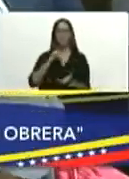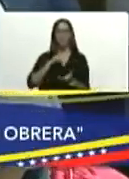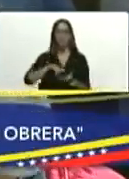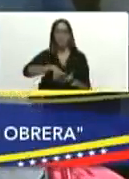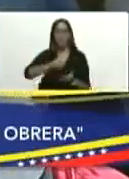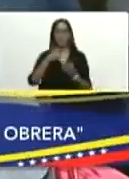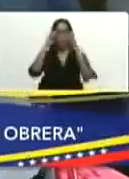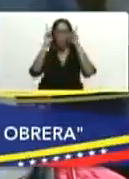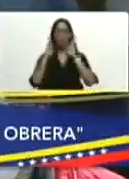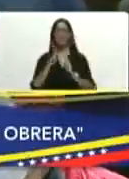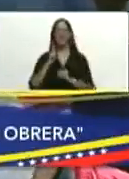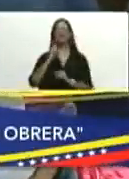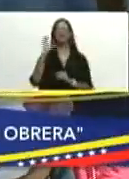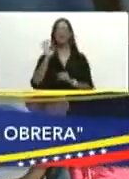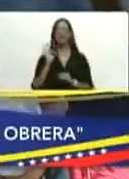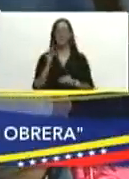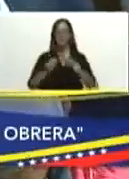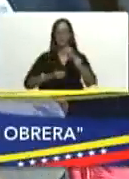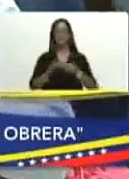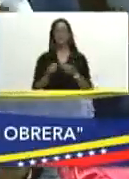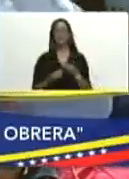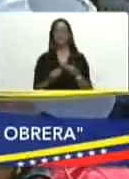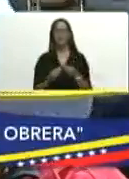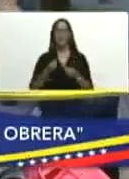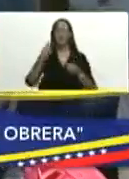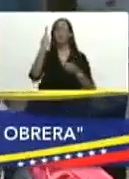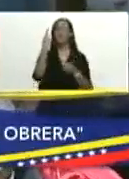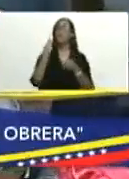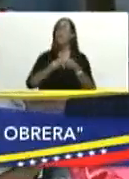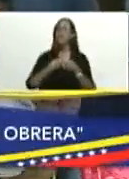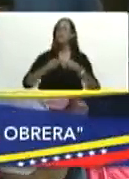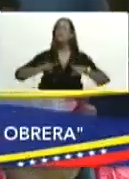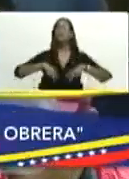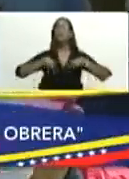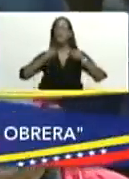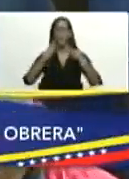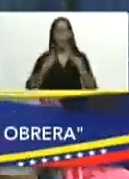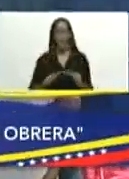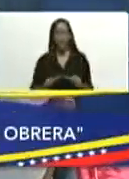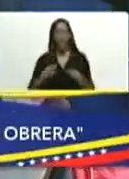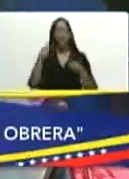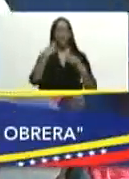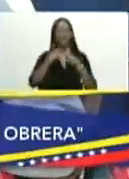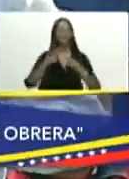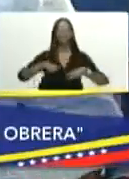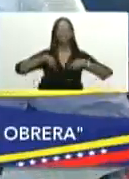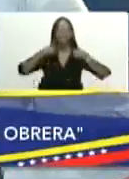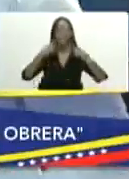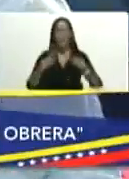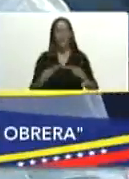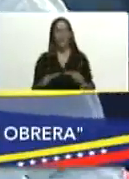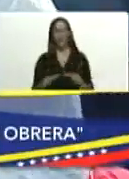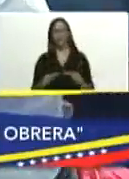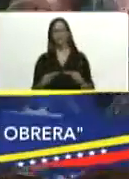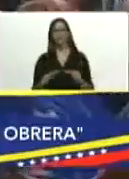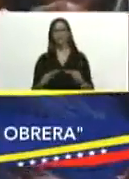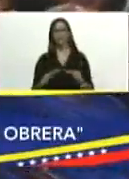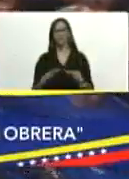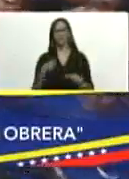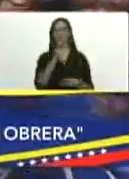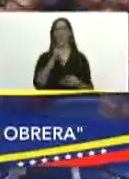a llevar a un cien por ciento un gas nuevo un gas nuevo las personas